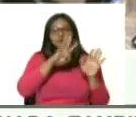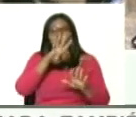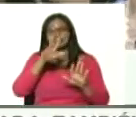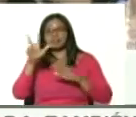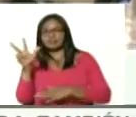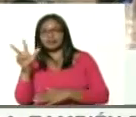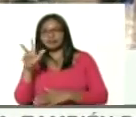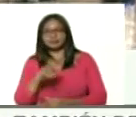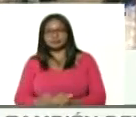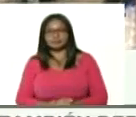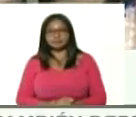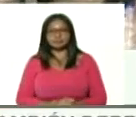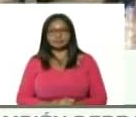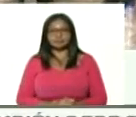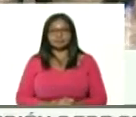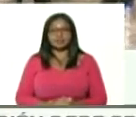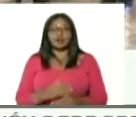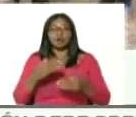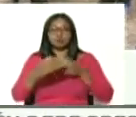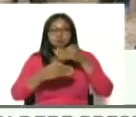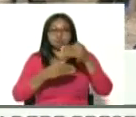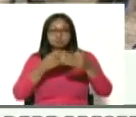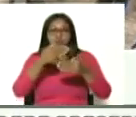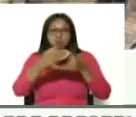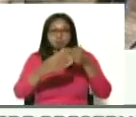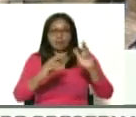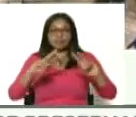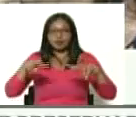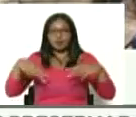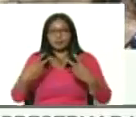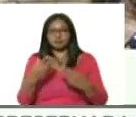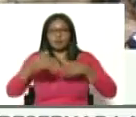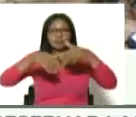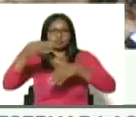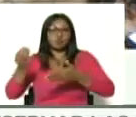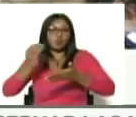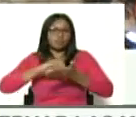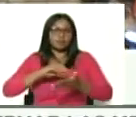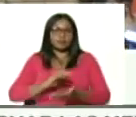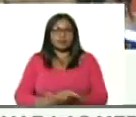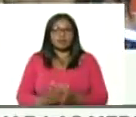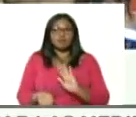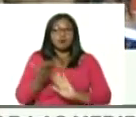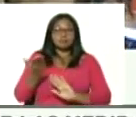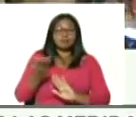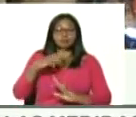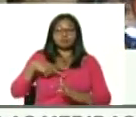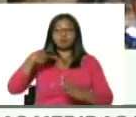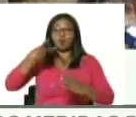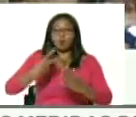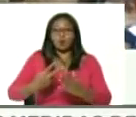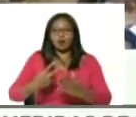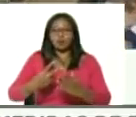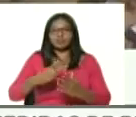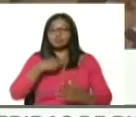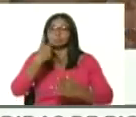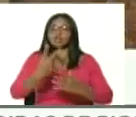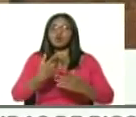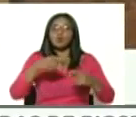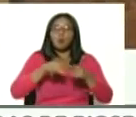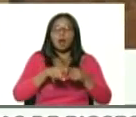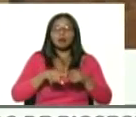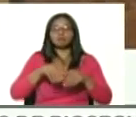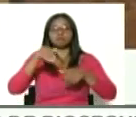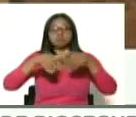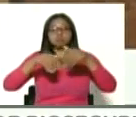24.743 están en proceso de renovación. Muy importante tener una vocería renovada, democrática,